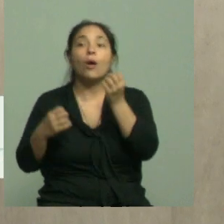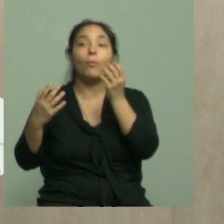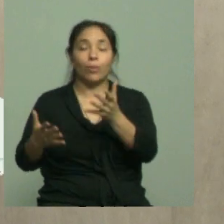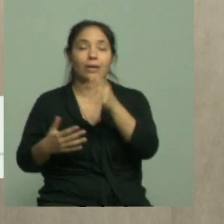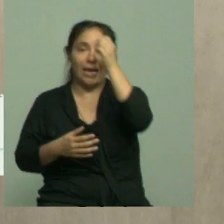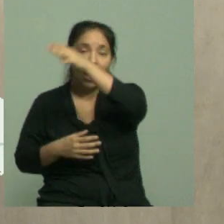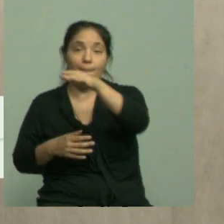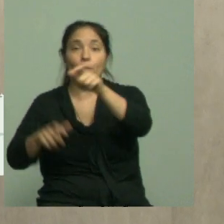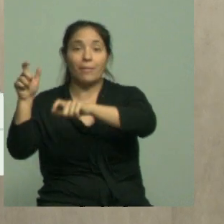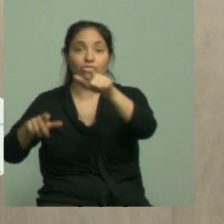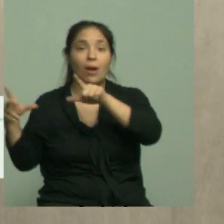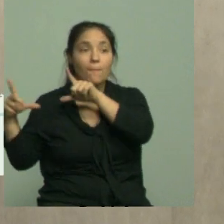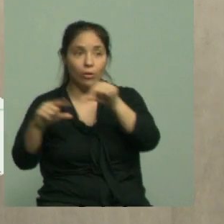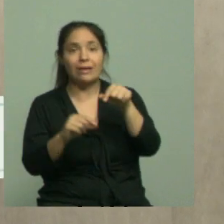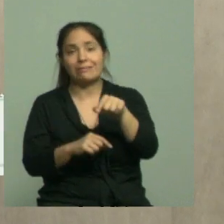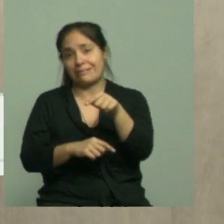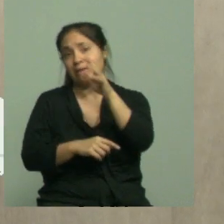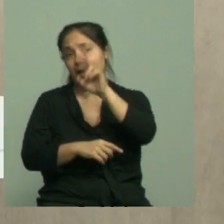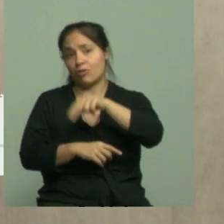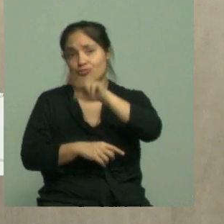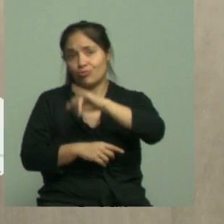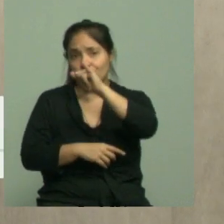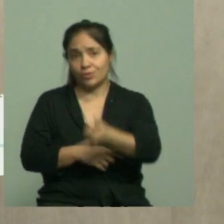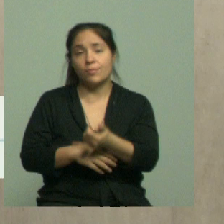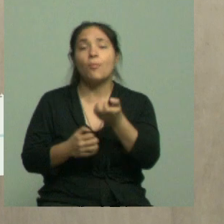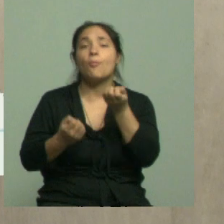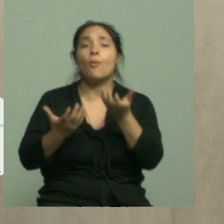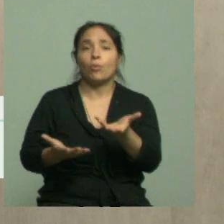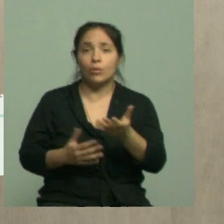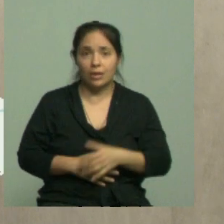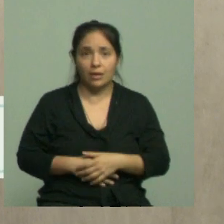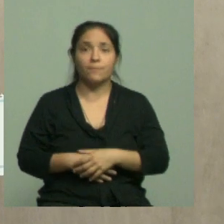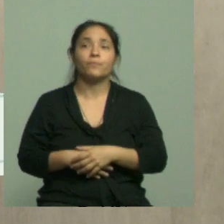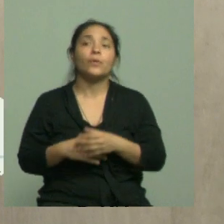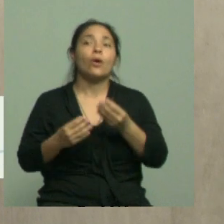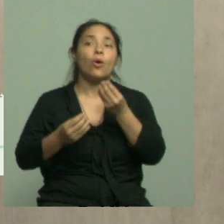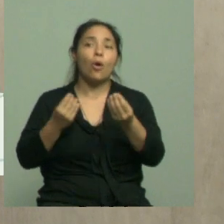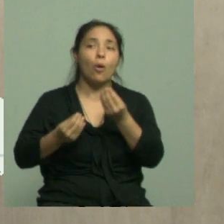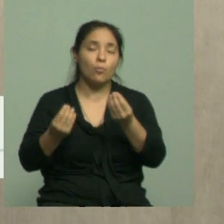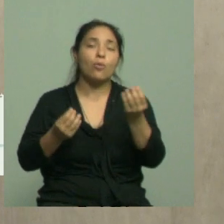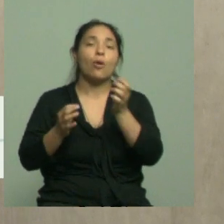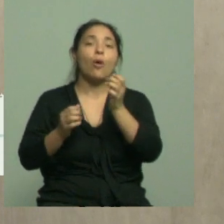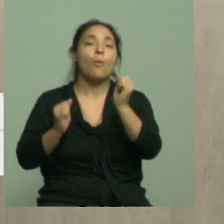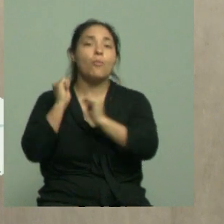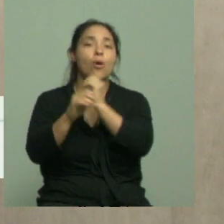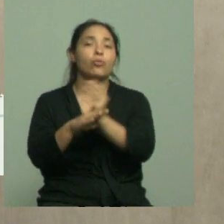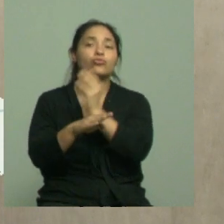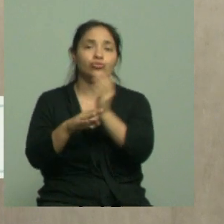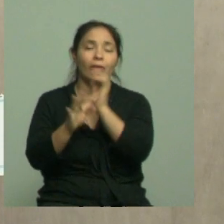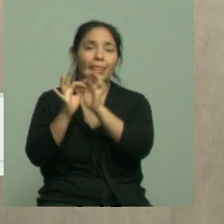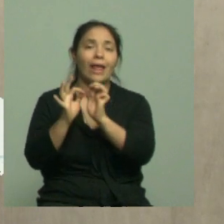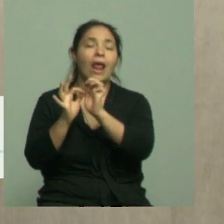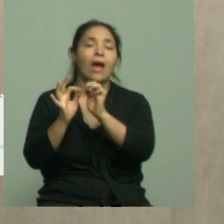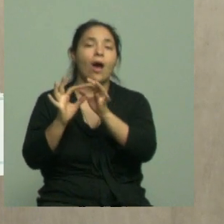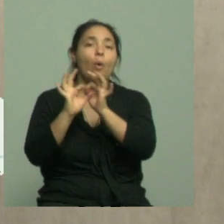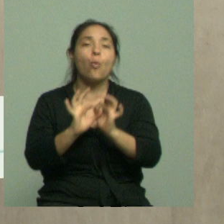están haciendo en cuanto a cómo puede impactar con los productores de la Unión Europea. En relación a esto es